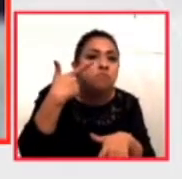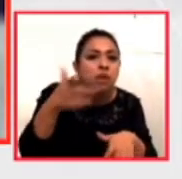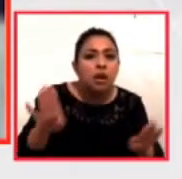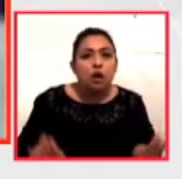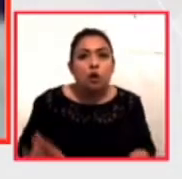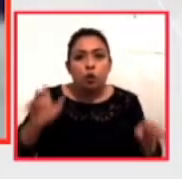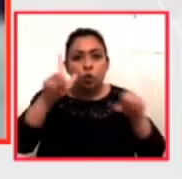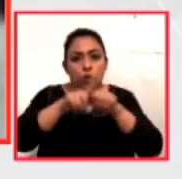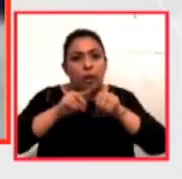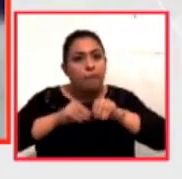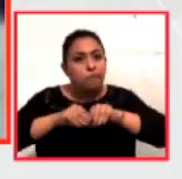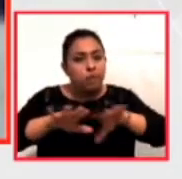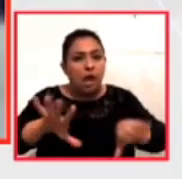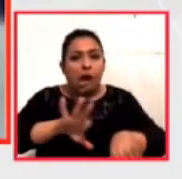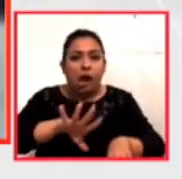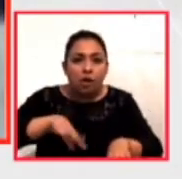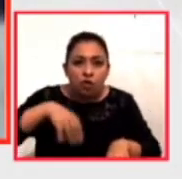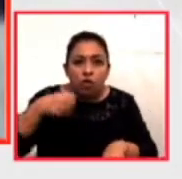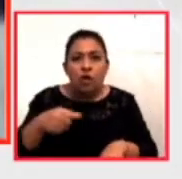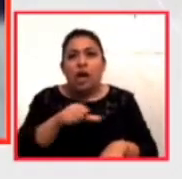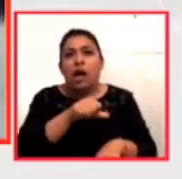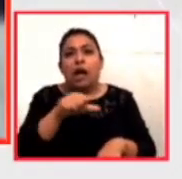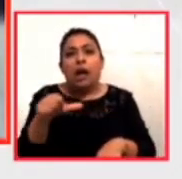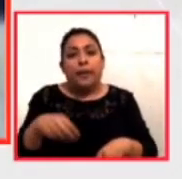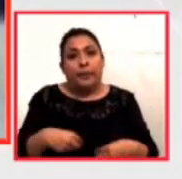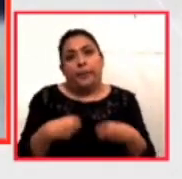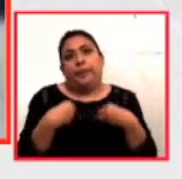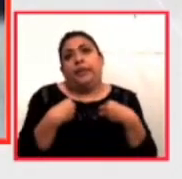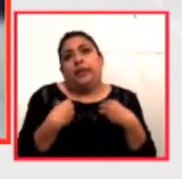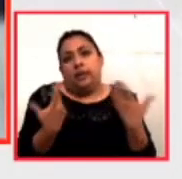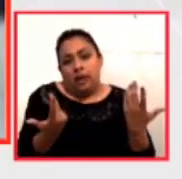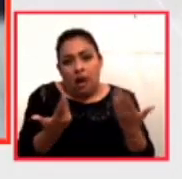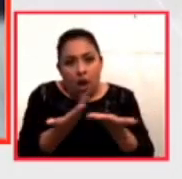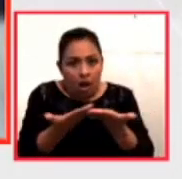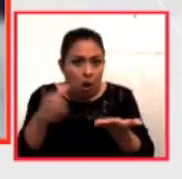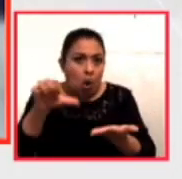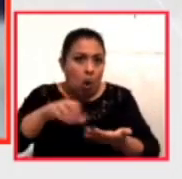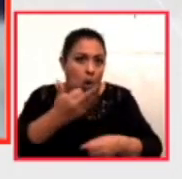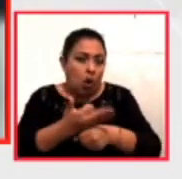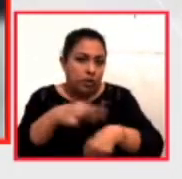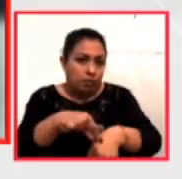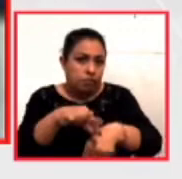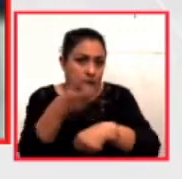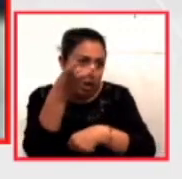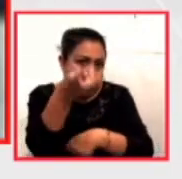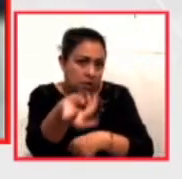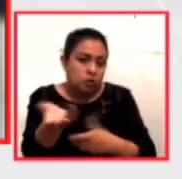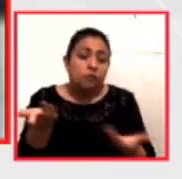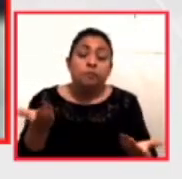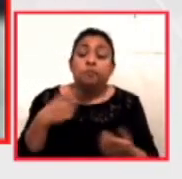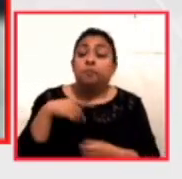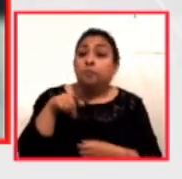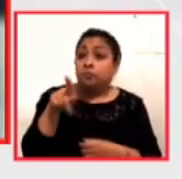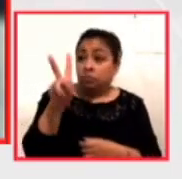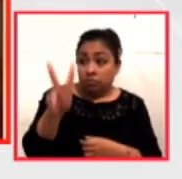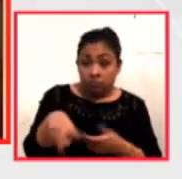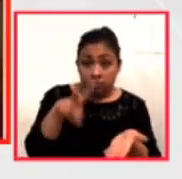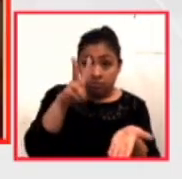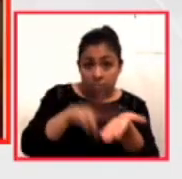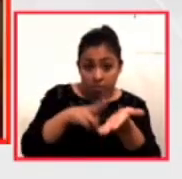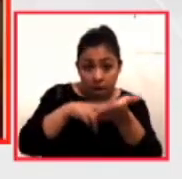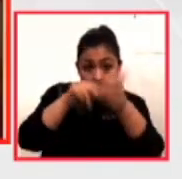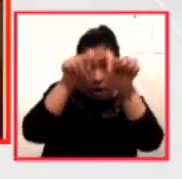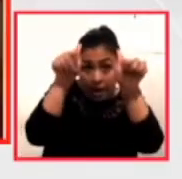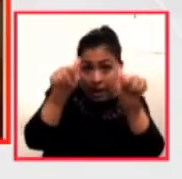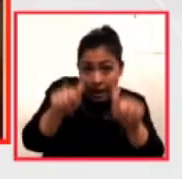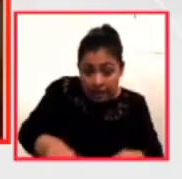cultural en la lucha por la vida, que es lo que vivimos ahora en este momento. Bueno, y el valor del arte justo